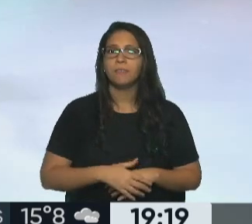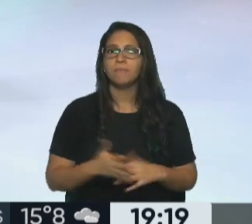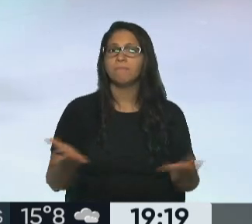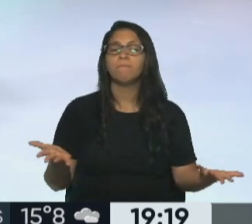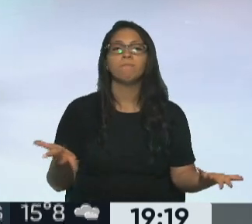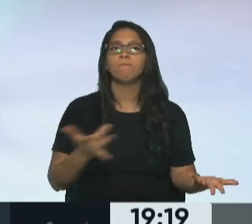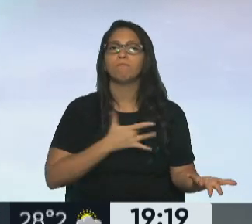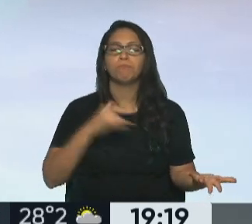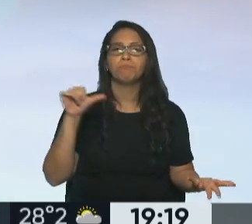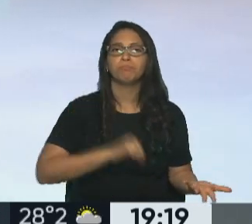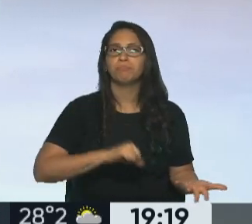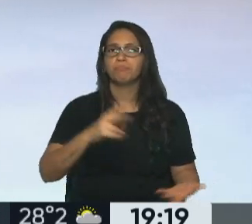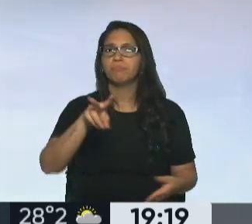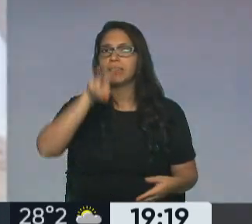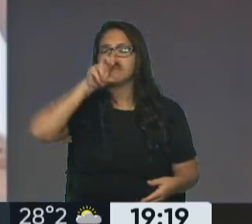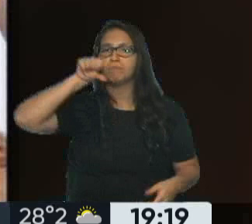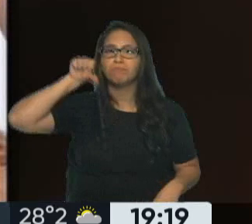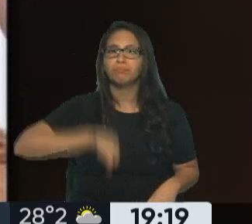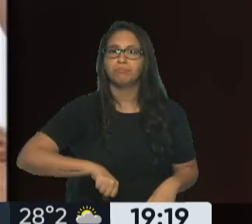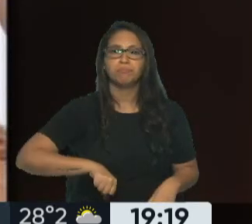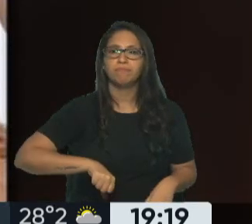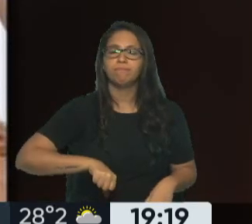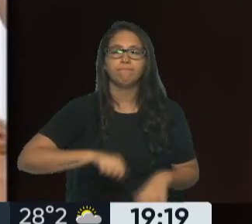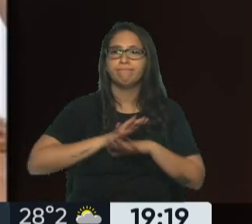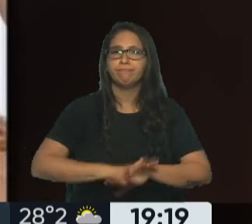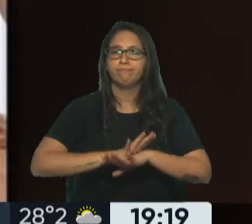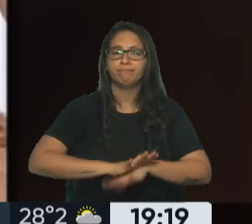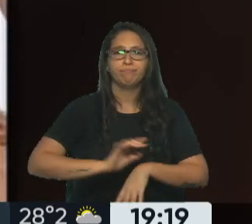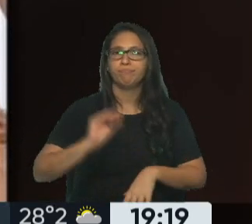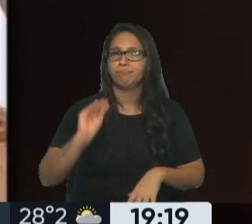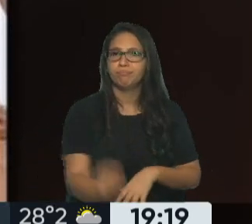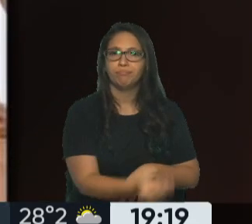Insuficiencia cardíaca, respiratoria, y no la pueden sacar. Y muere.